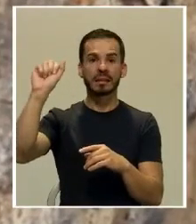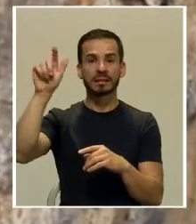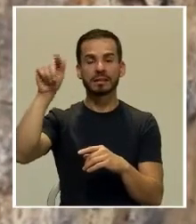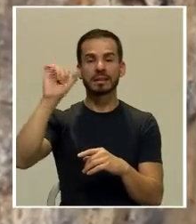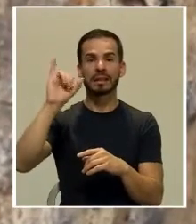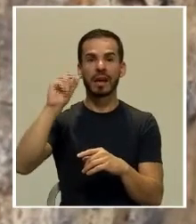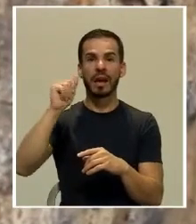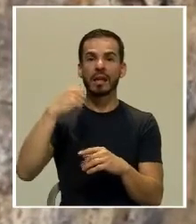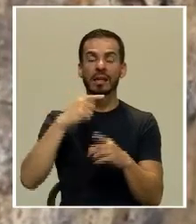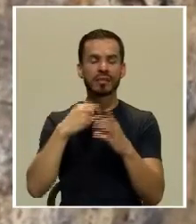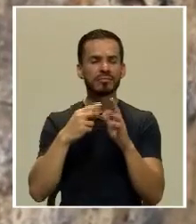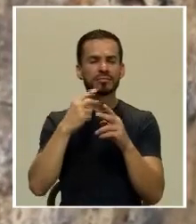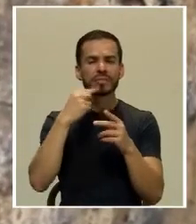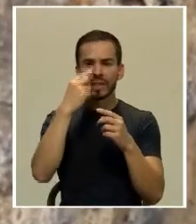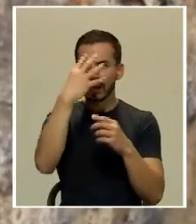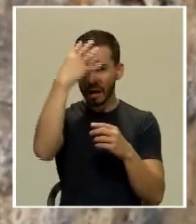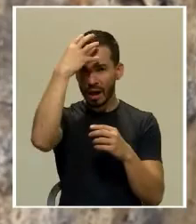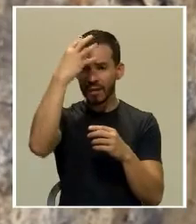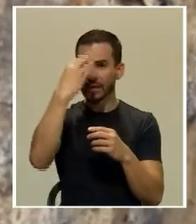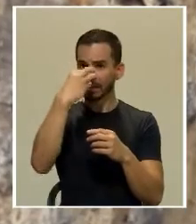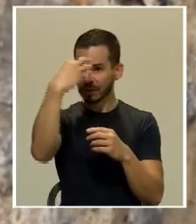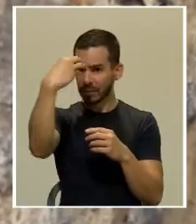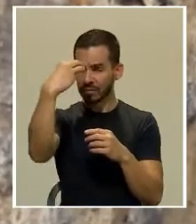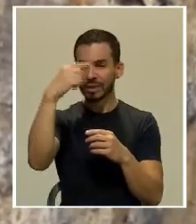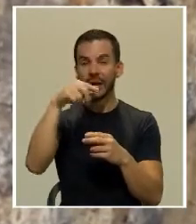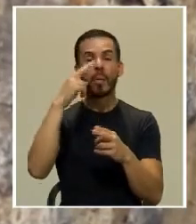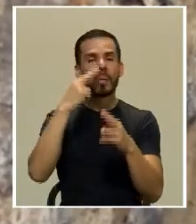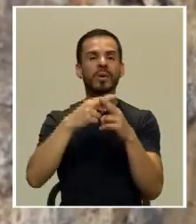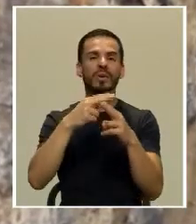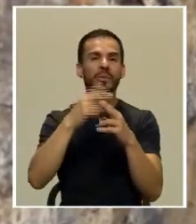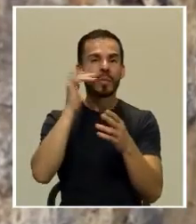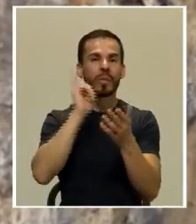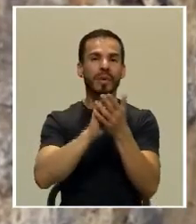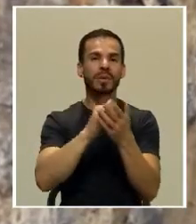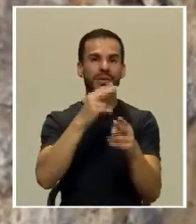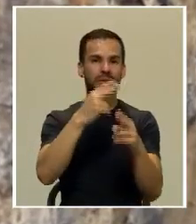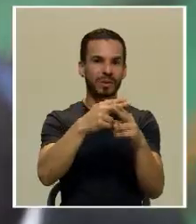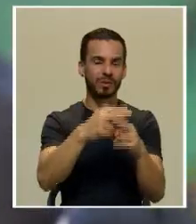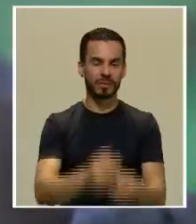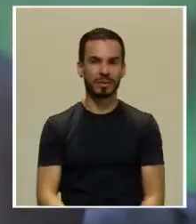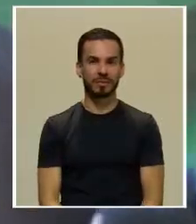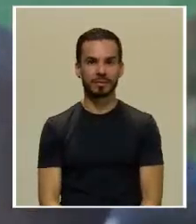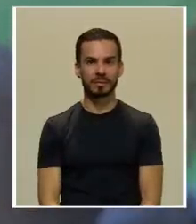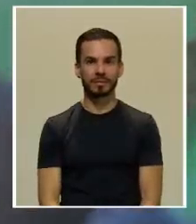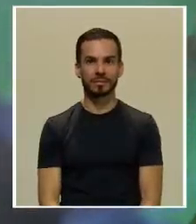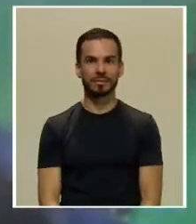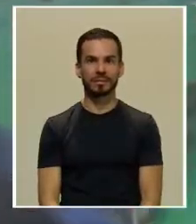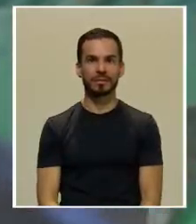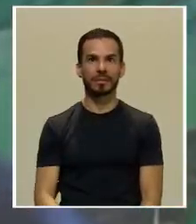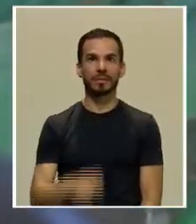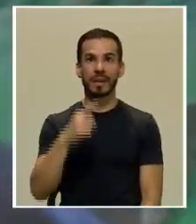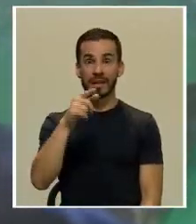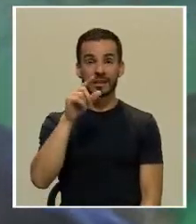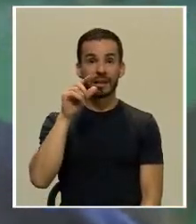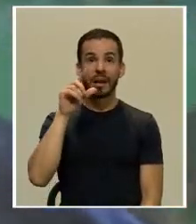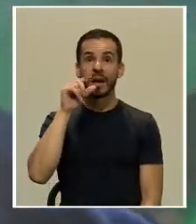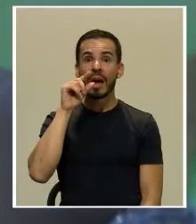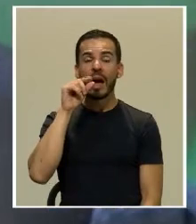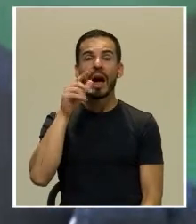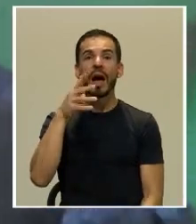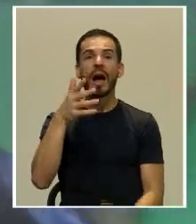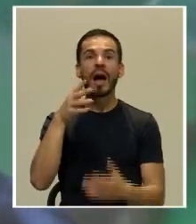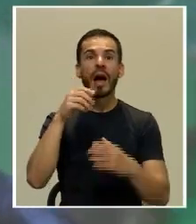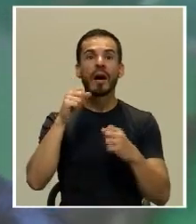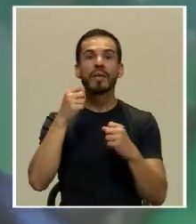tener una protuberancia en la cabeza y precisamente de ahí se deriva su nombre. Esta exótica ave se puede